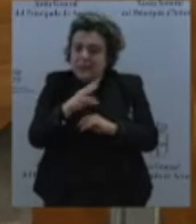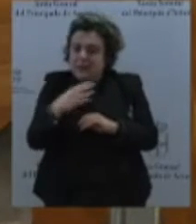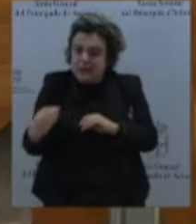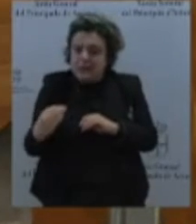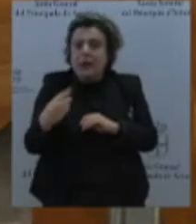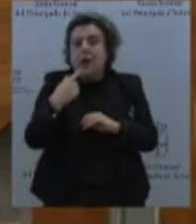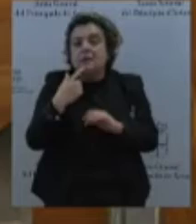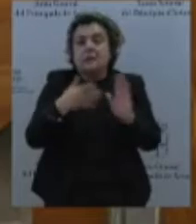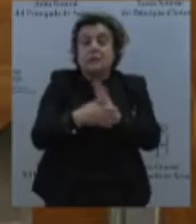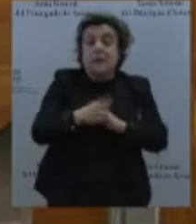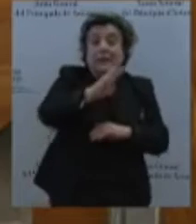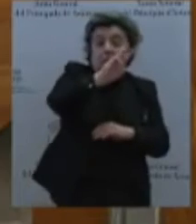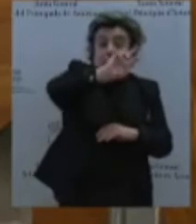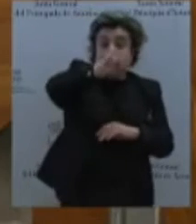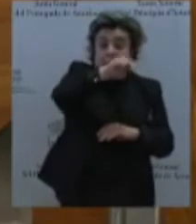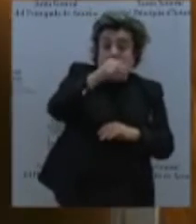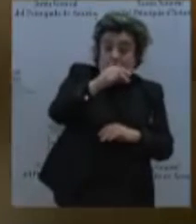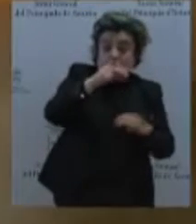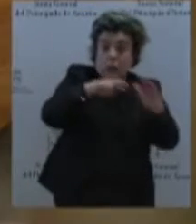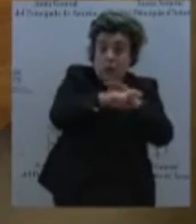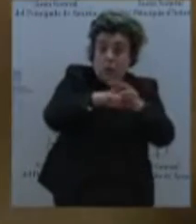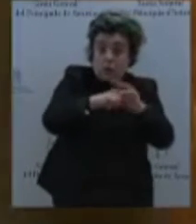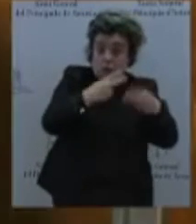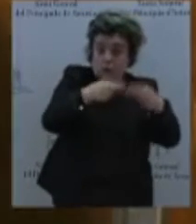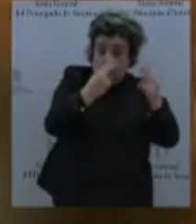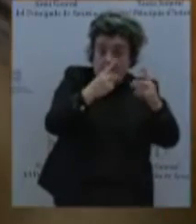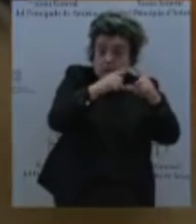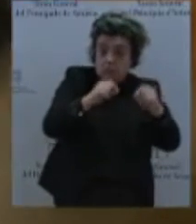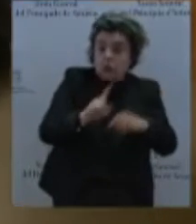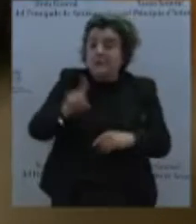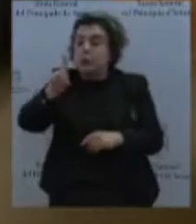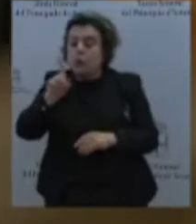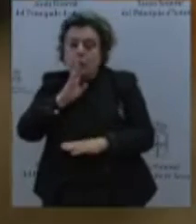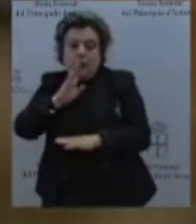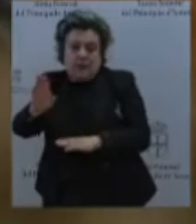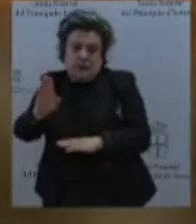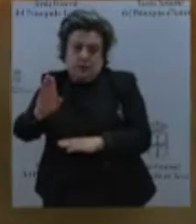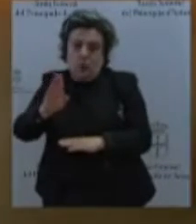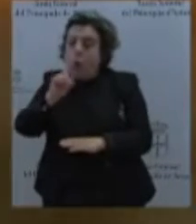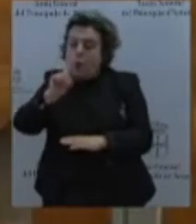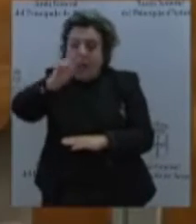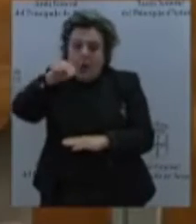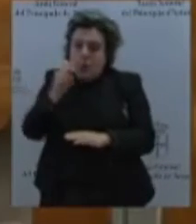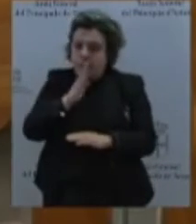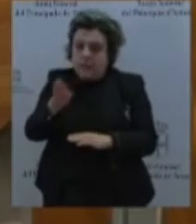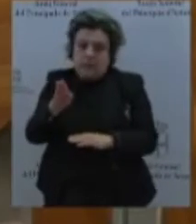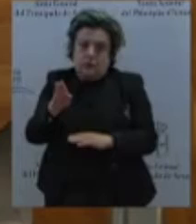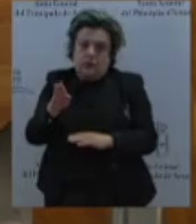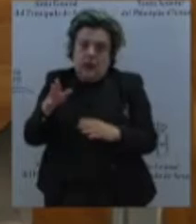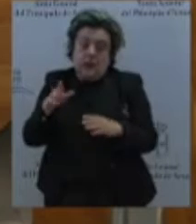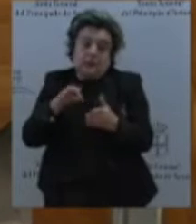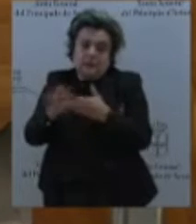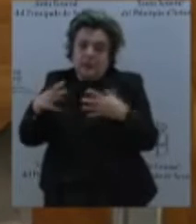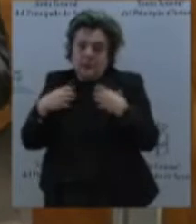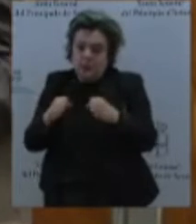públicos de Asturias van a nuestro sistema de salud. Y eso ha sido clave en la pandemia. Claro, yo cuando otras comunidades autónomas